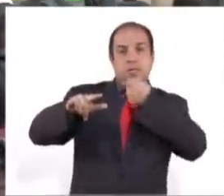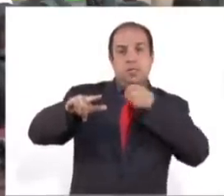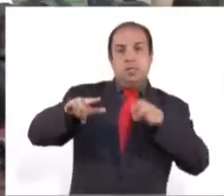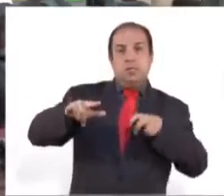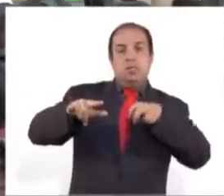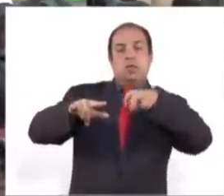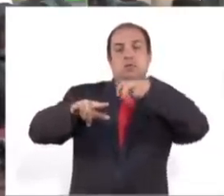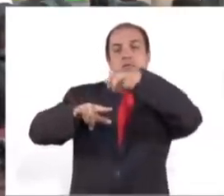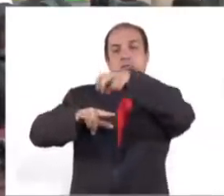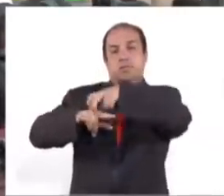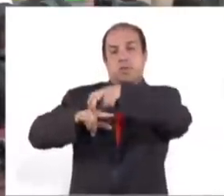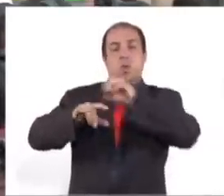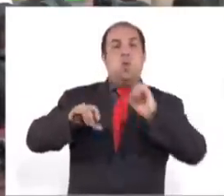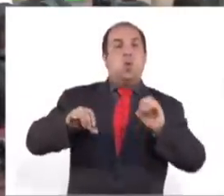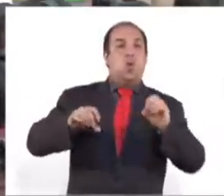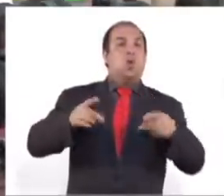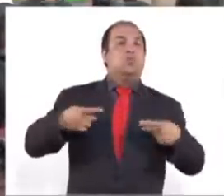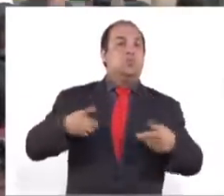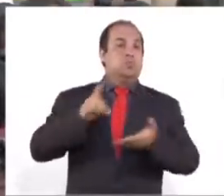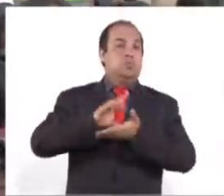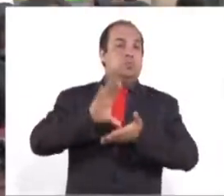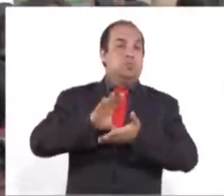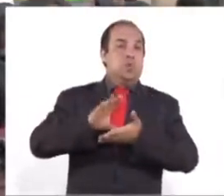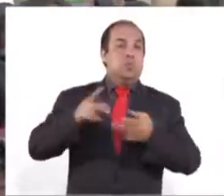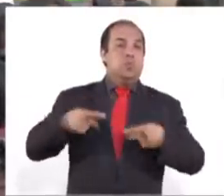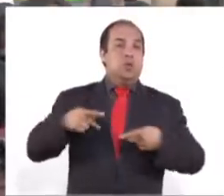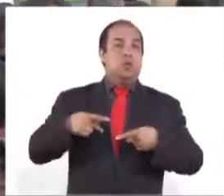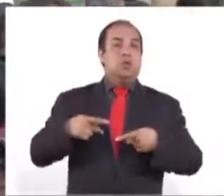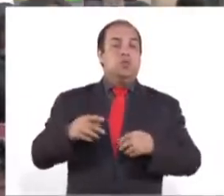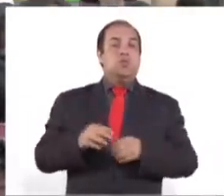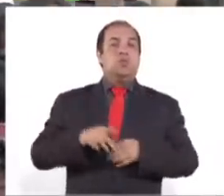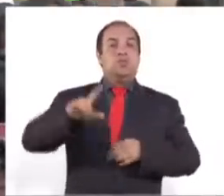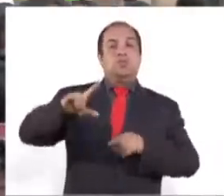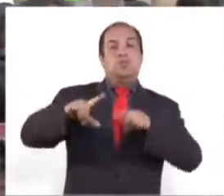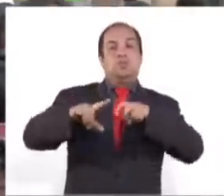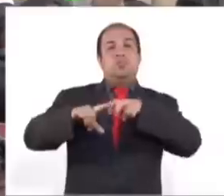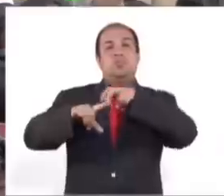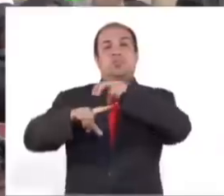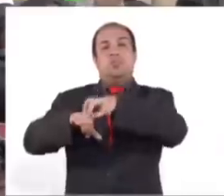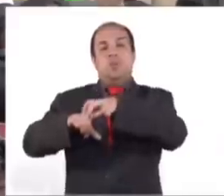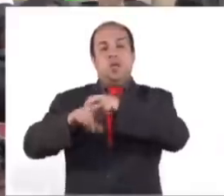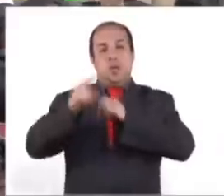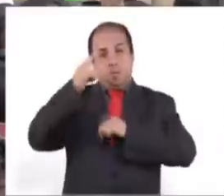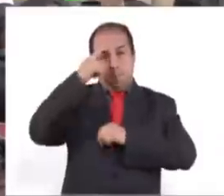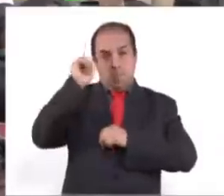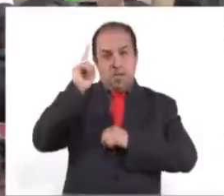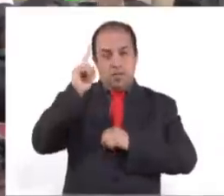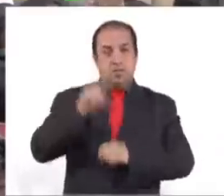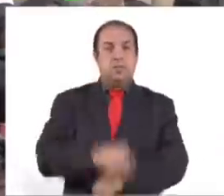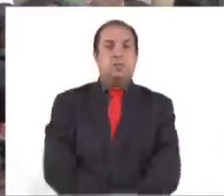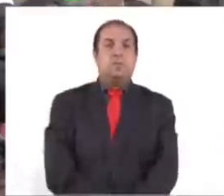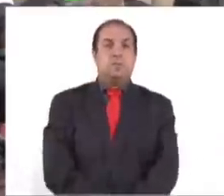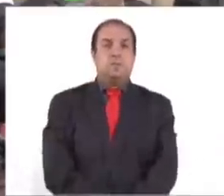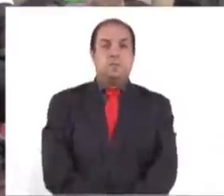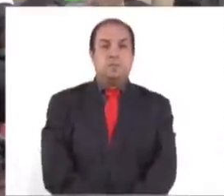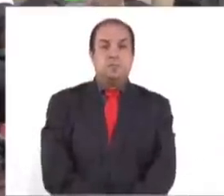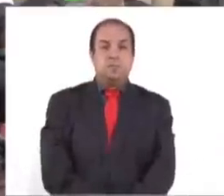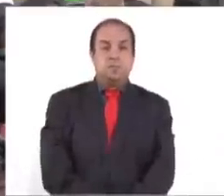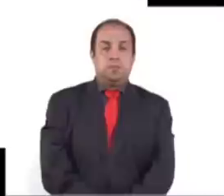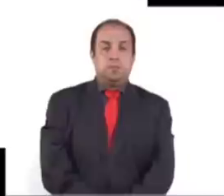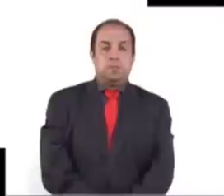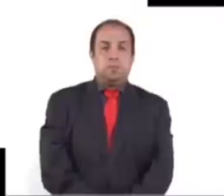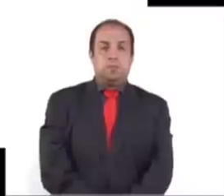tengan alguna discapacidad puedan abordar con menores problemas de manera más fácil.